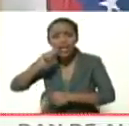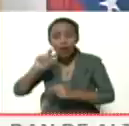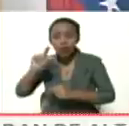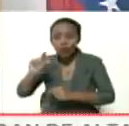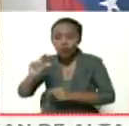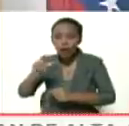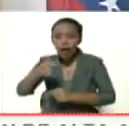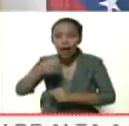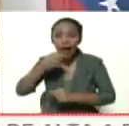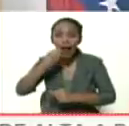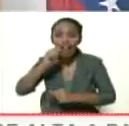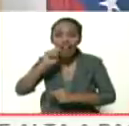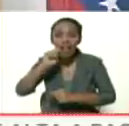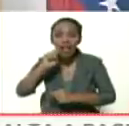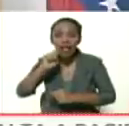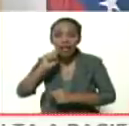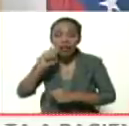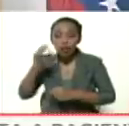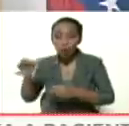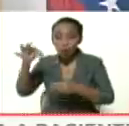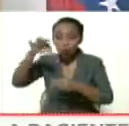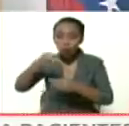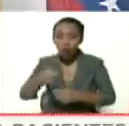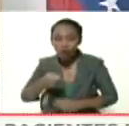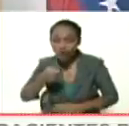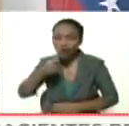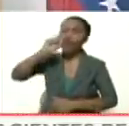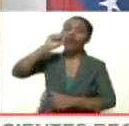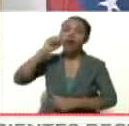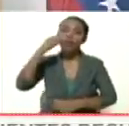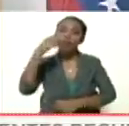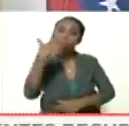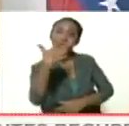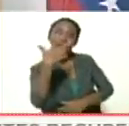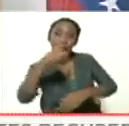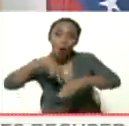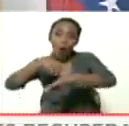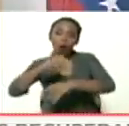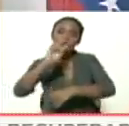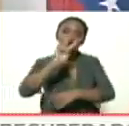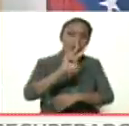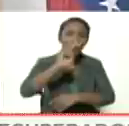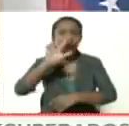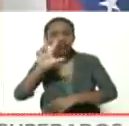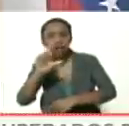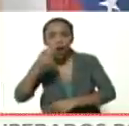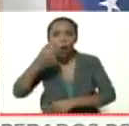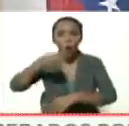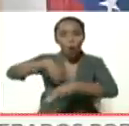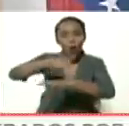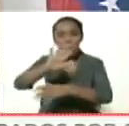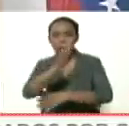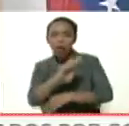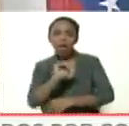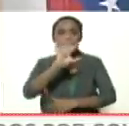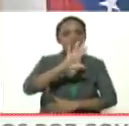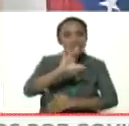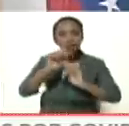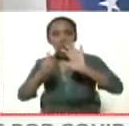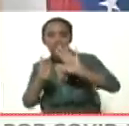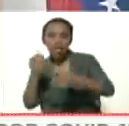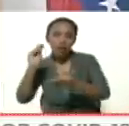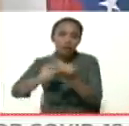café y uno se echa su guamazo cada 3 horas. 2-3 horas, unas 5-6 veces por